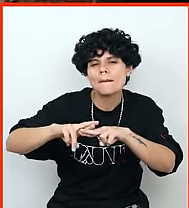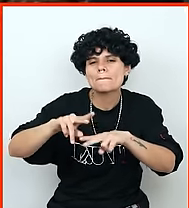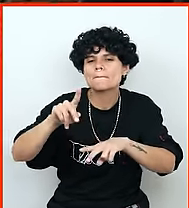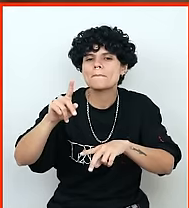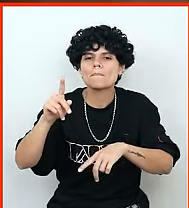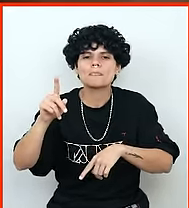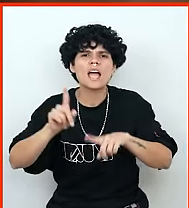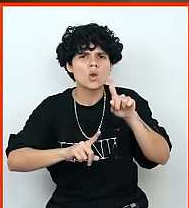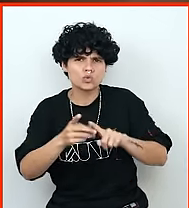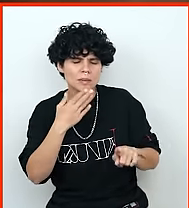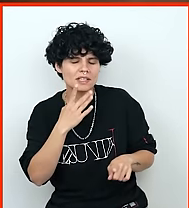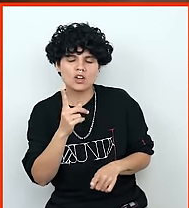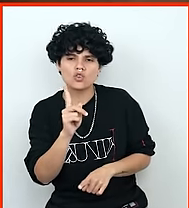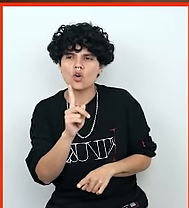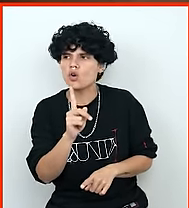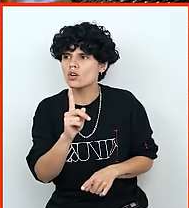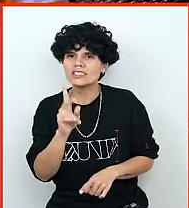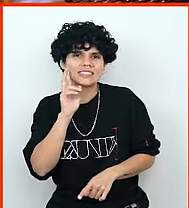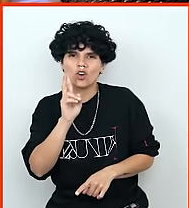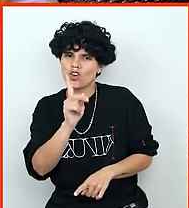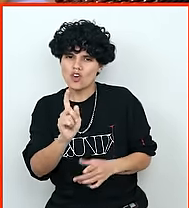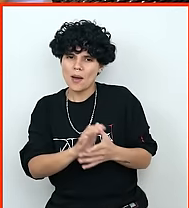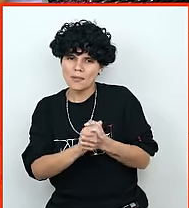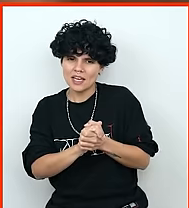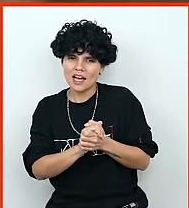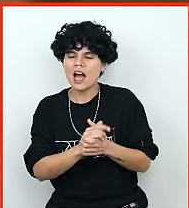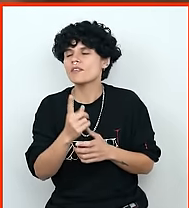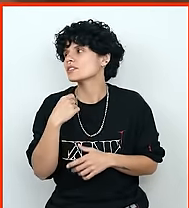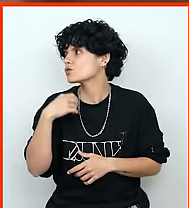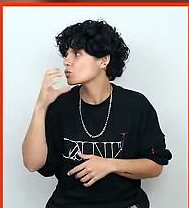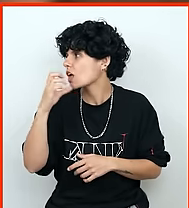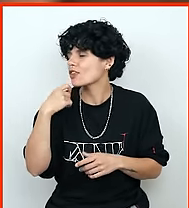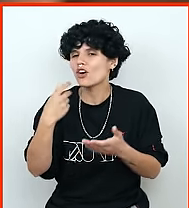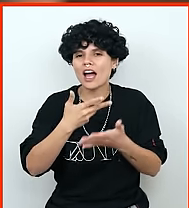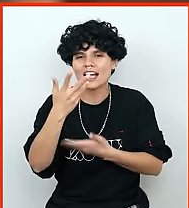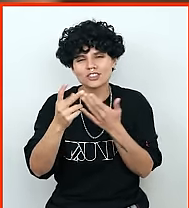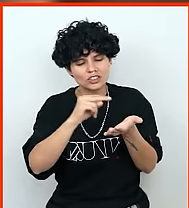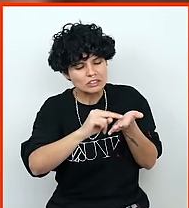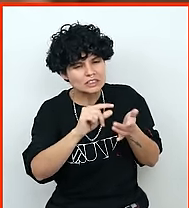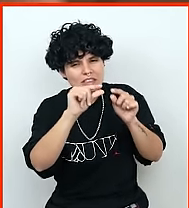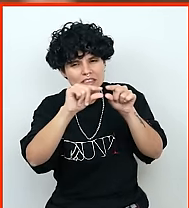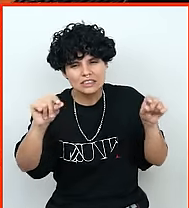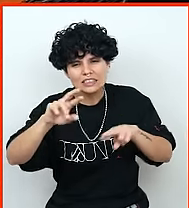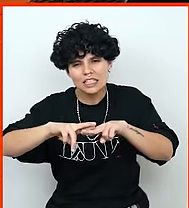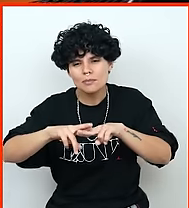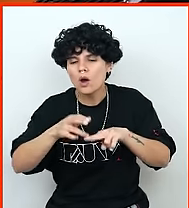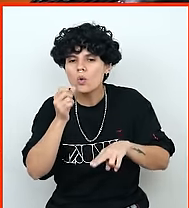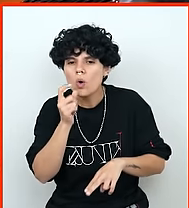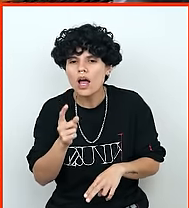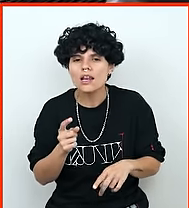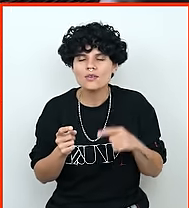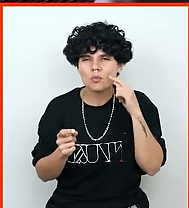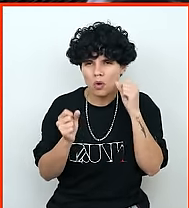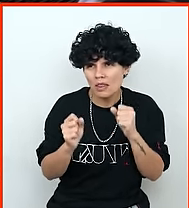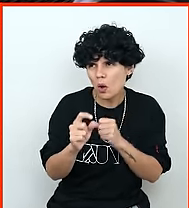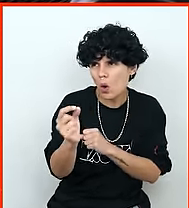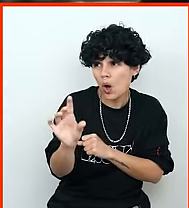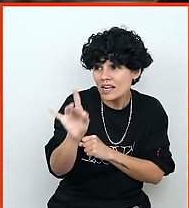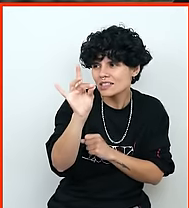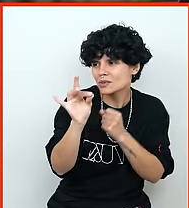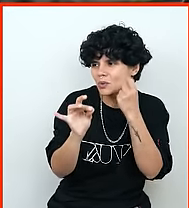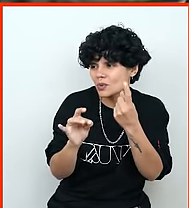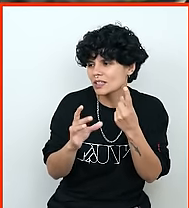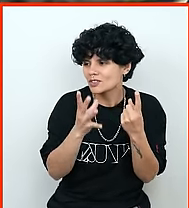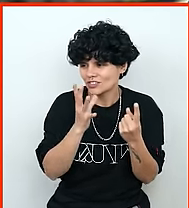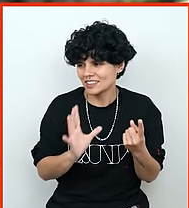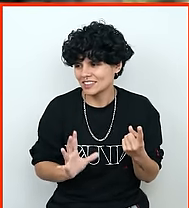digas, bueno... O incluso cabros que no son mis amigos, a ver, una pequeña rima, no sabría cómo, si quedarme con solo una.